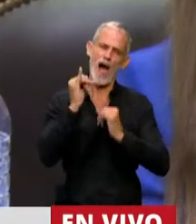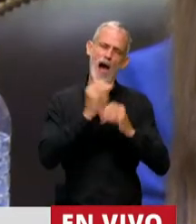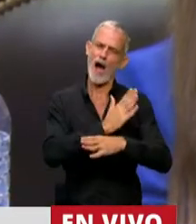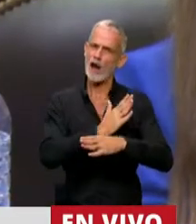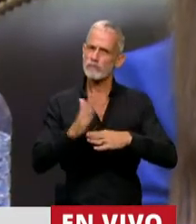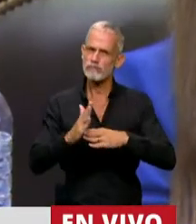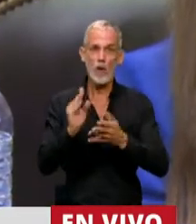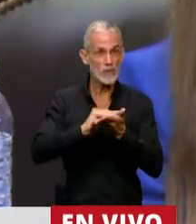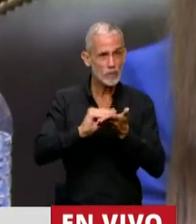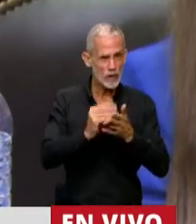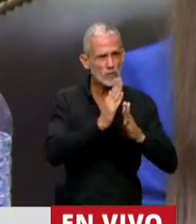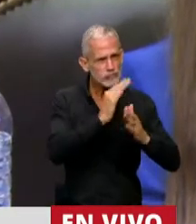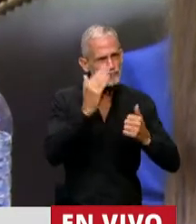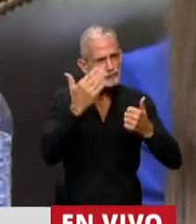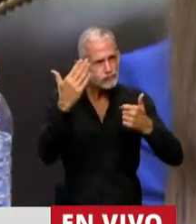todos los diputados